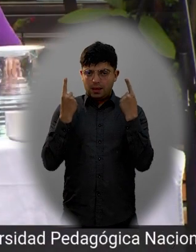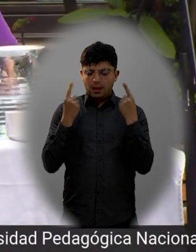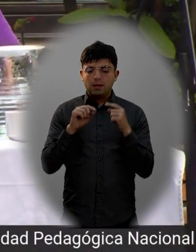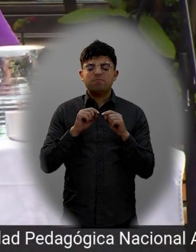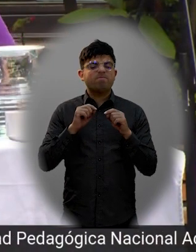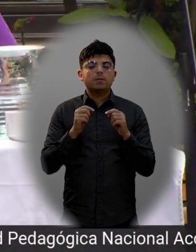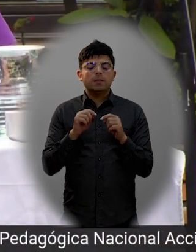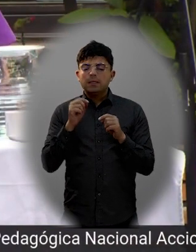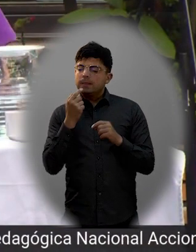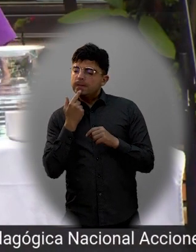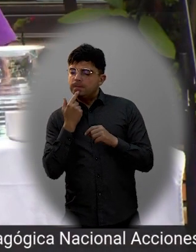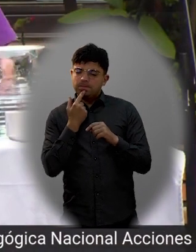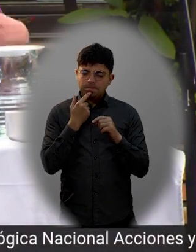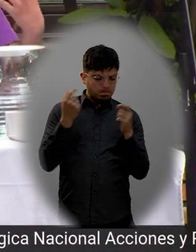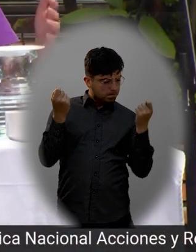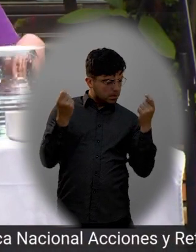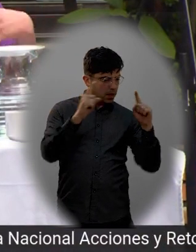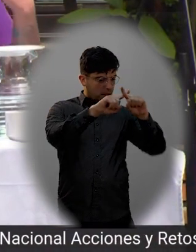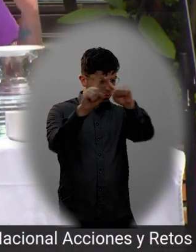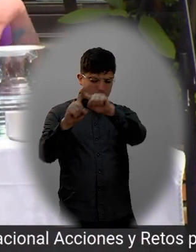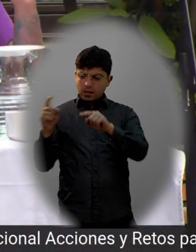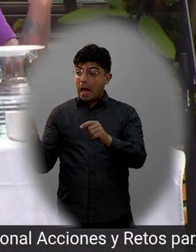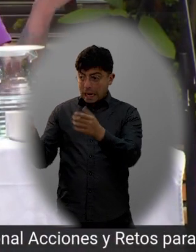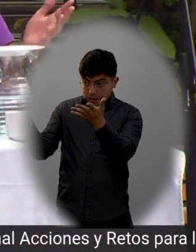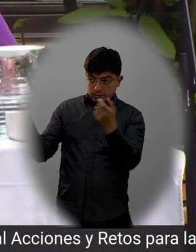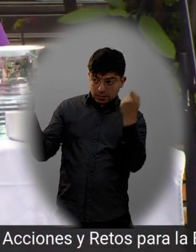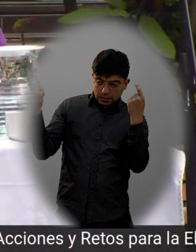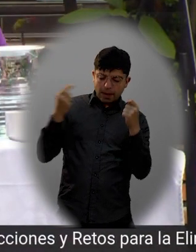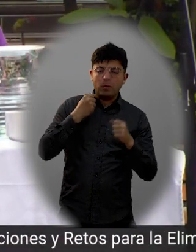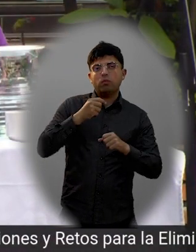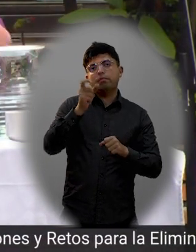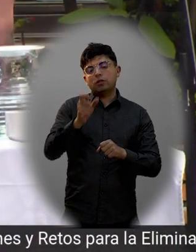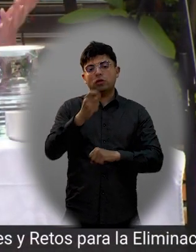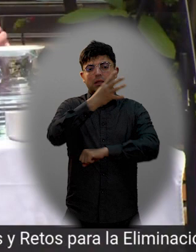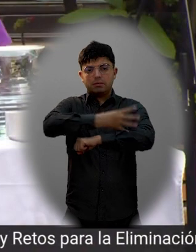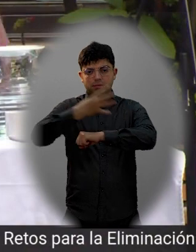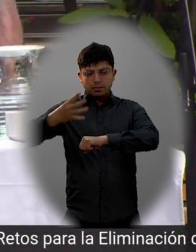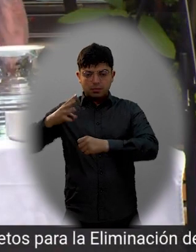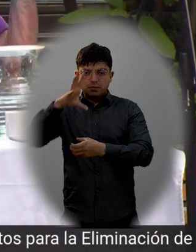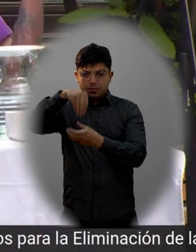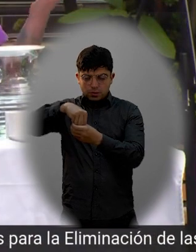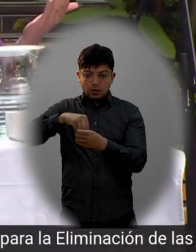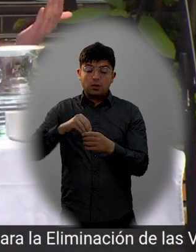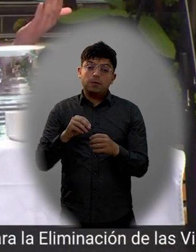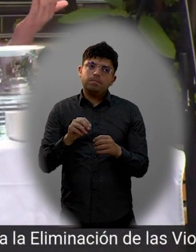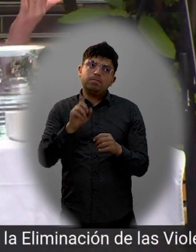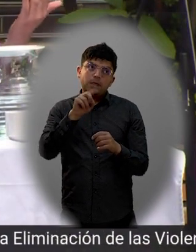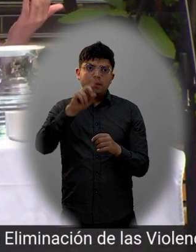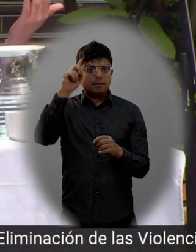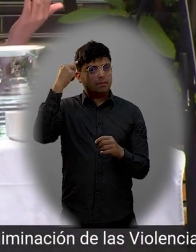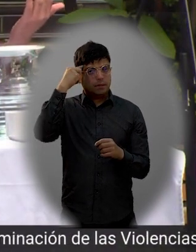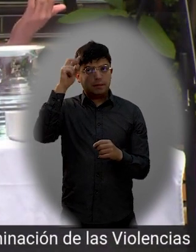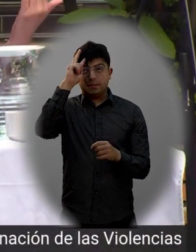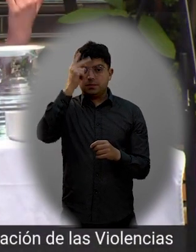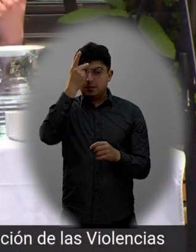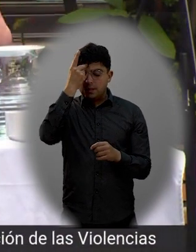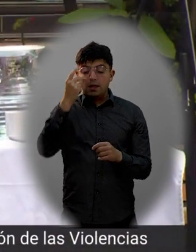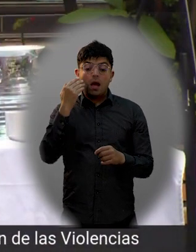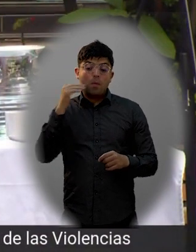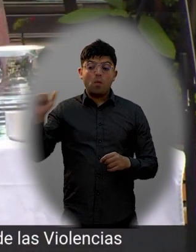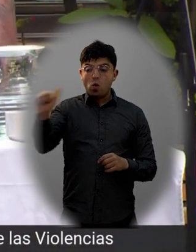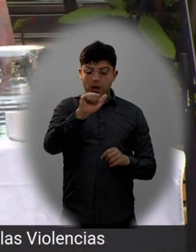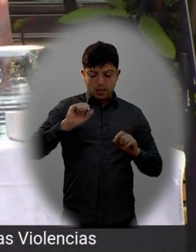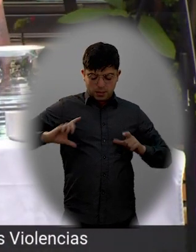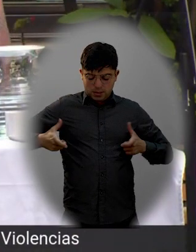la diferencia, que las personas LGBT o las mujeres, además es un error pensar que las mujeres somos una